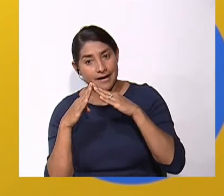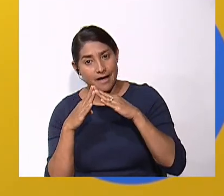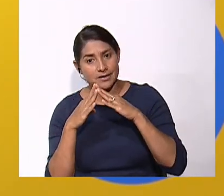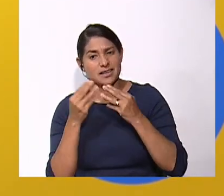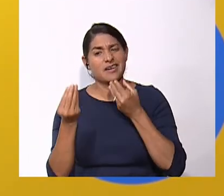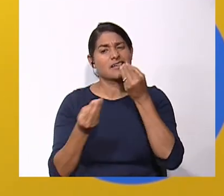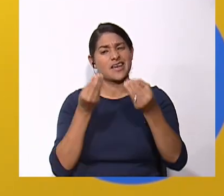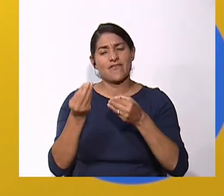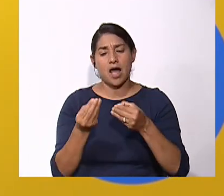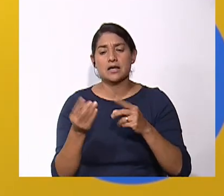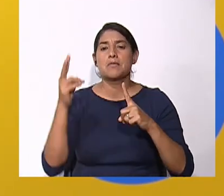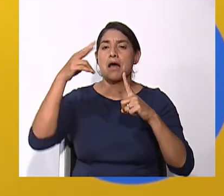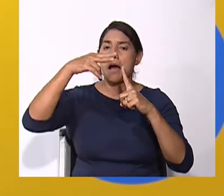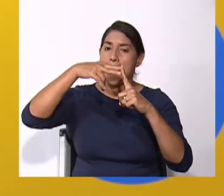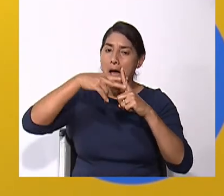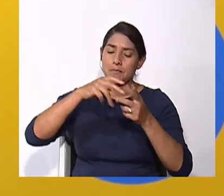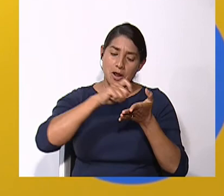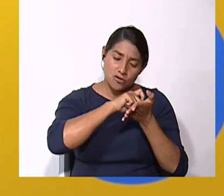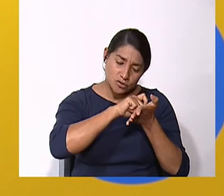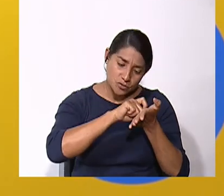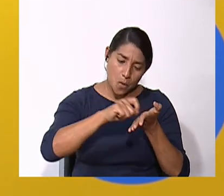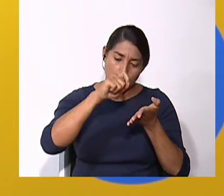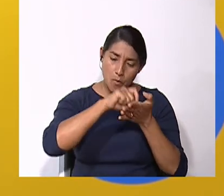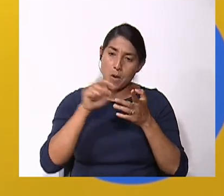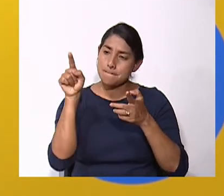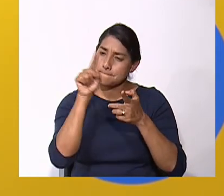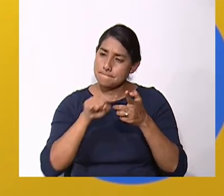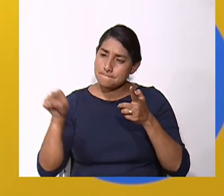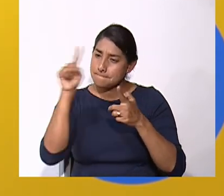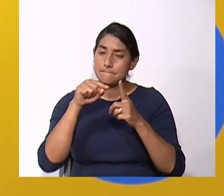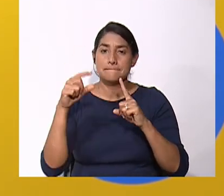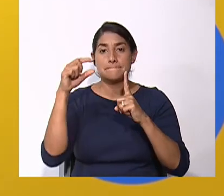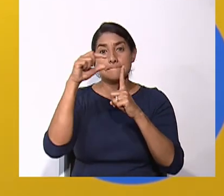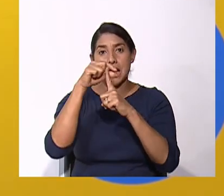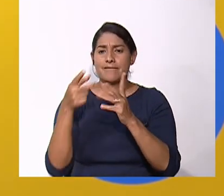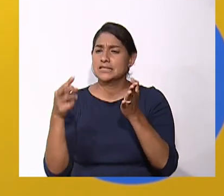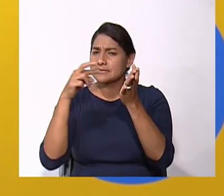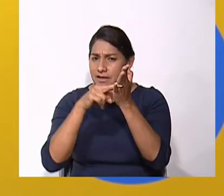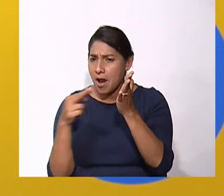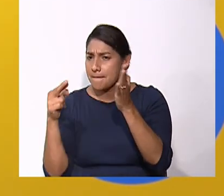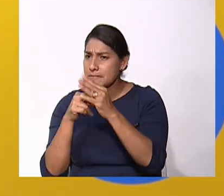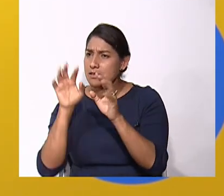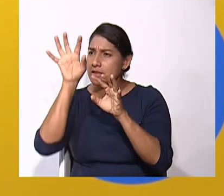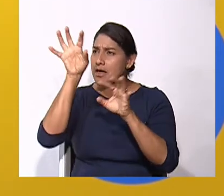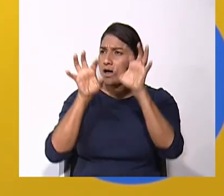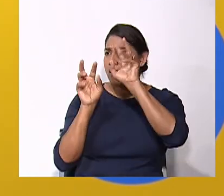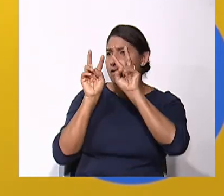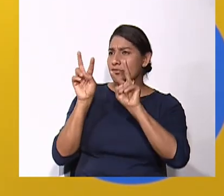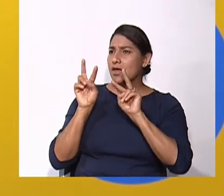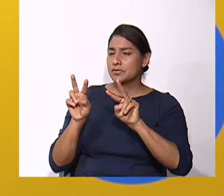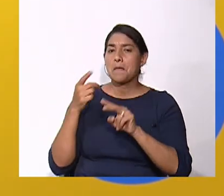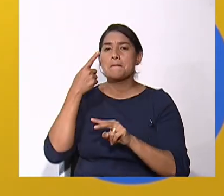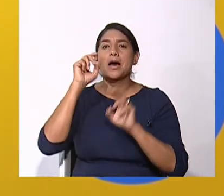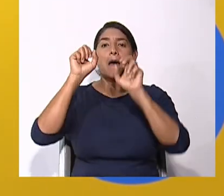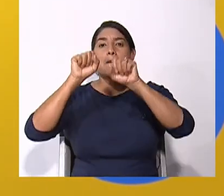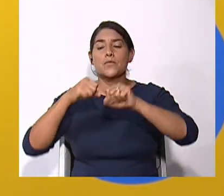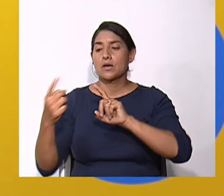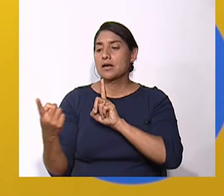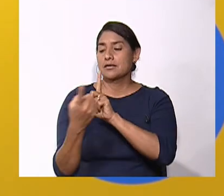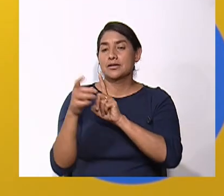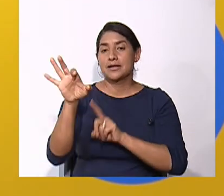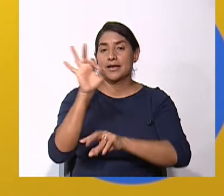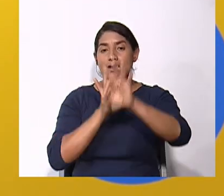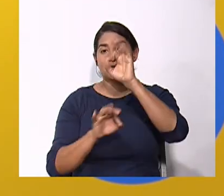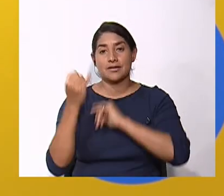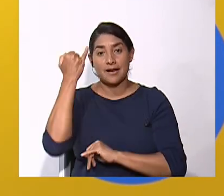a implementar el subrayado, el encerrar palabras que se me repiten en un texto para poder encontrar